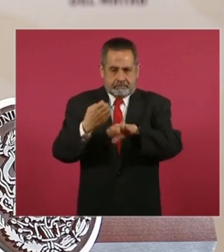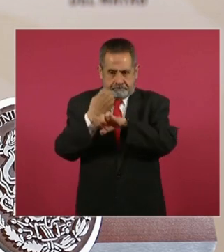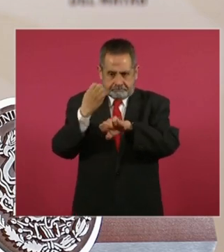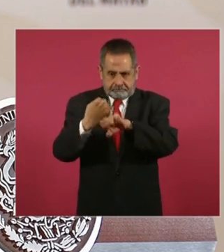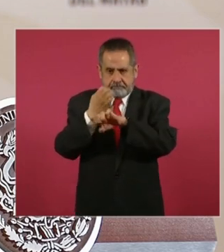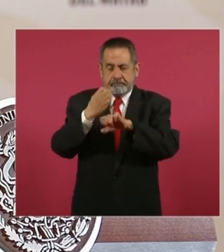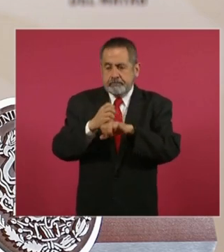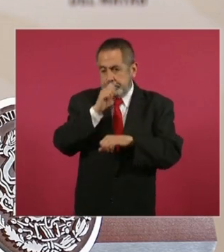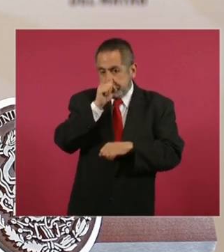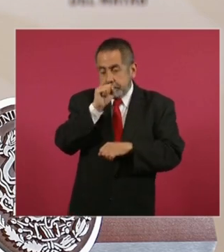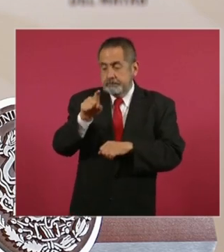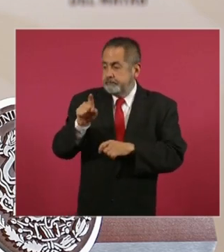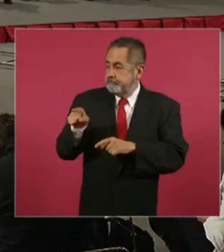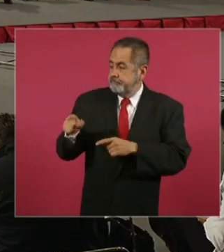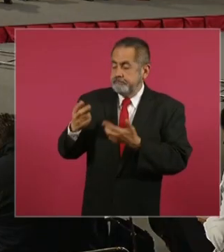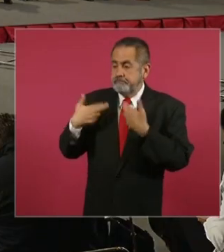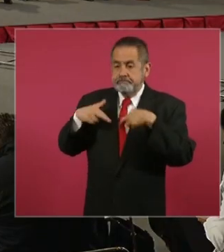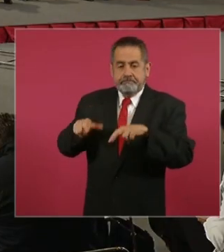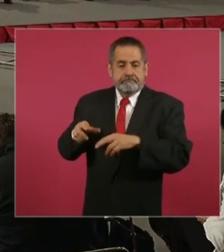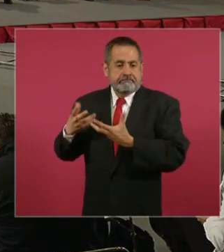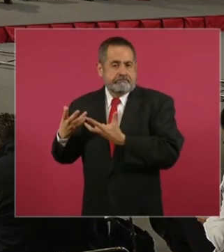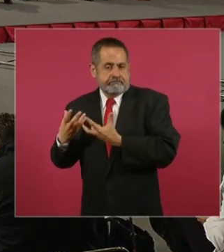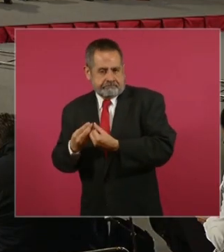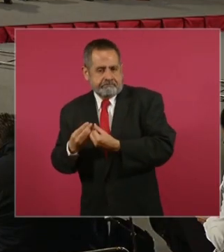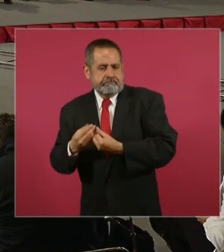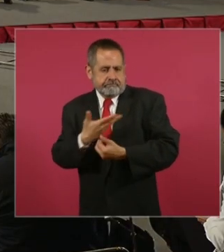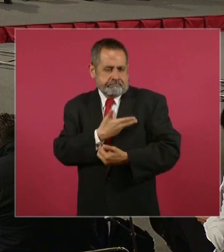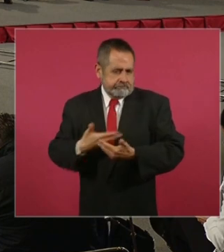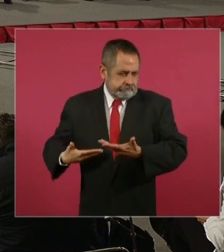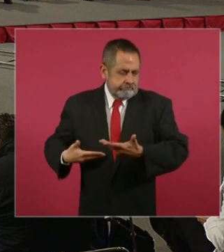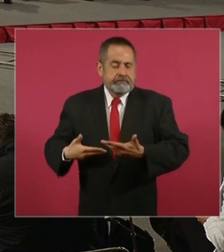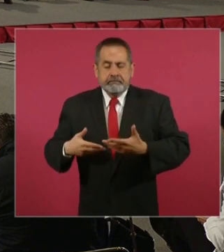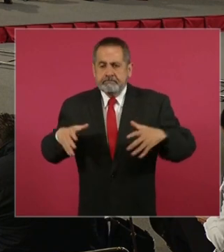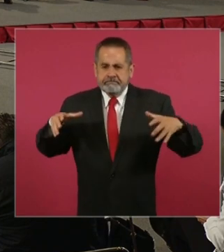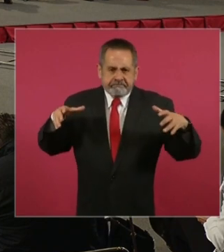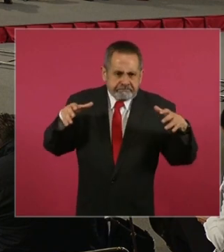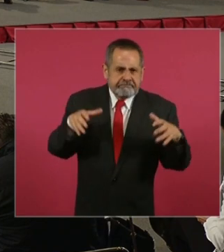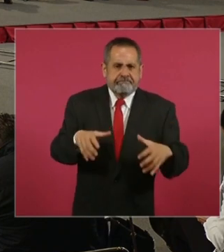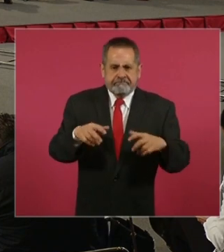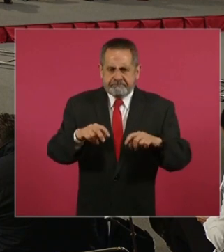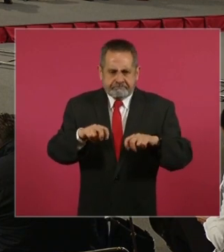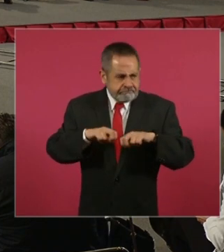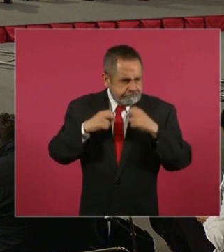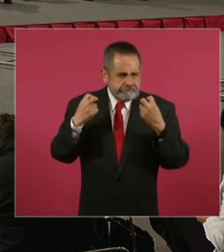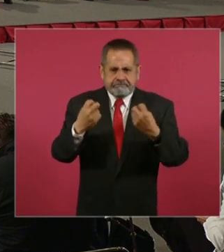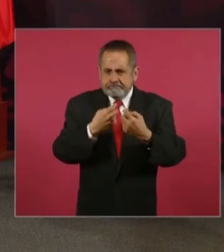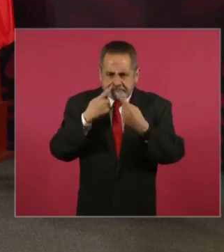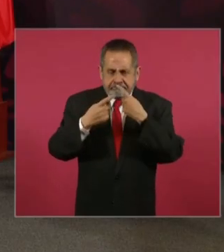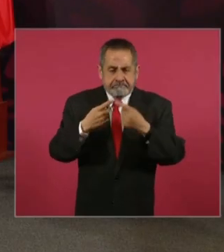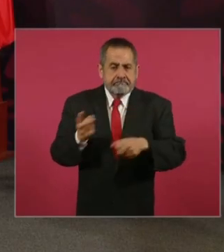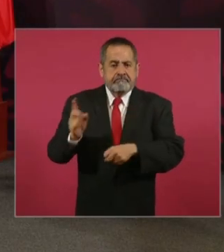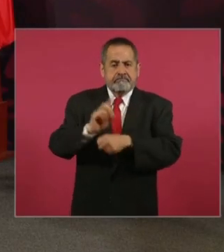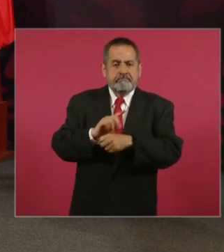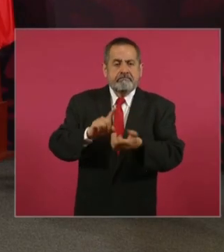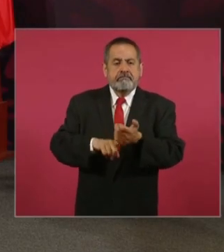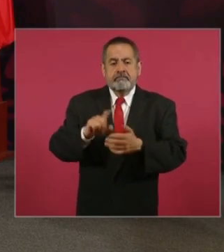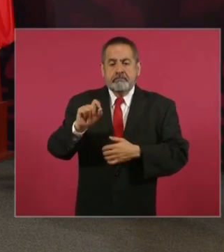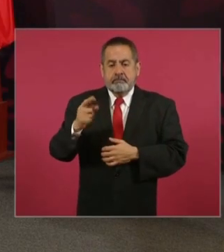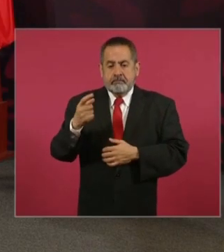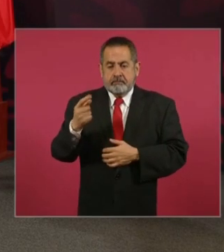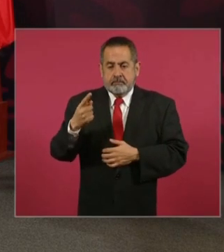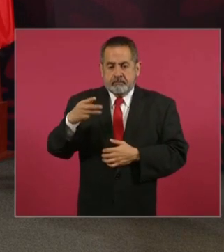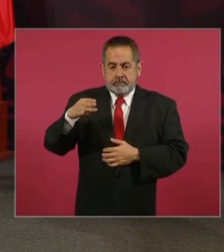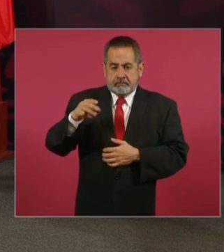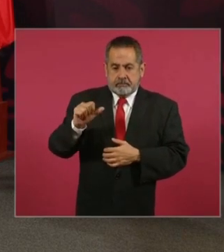comisión presidencial, para enfocar todos los esfuerzos hacia ese 21 de marzo y también para